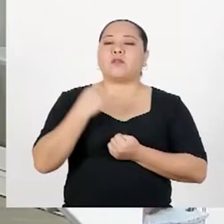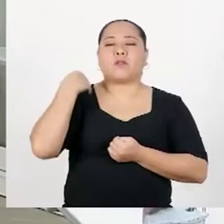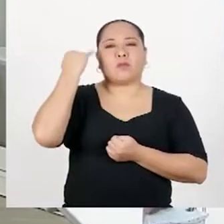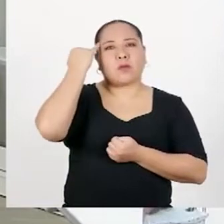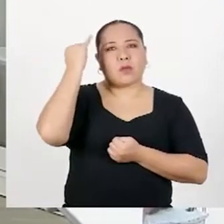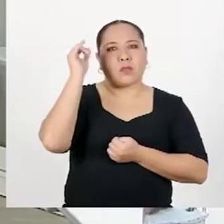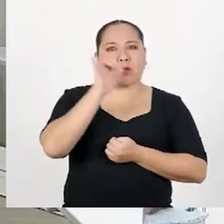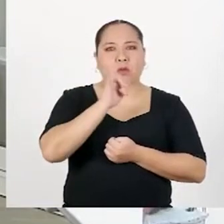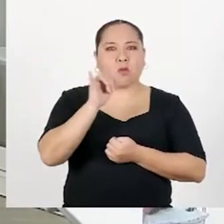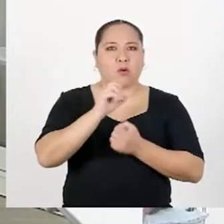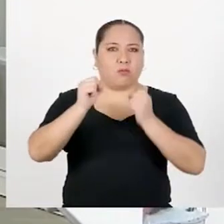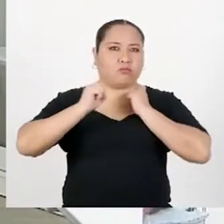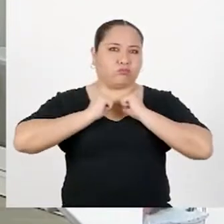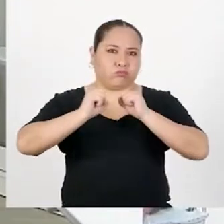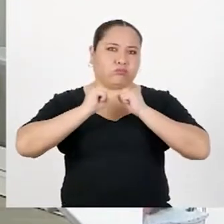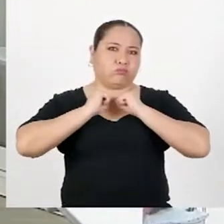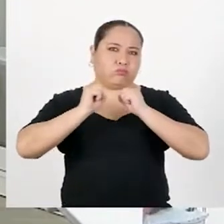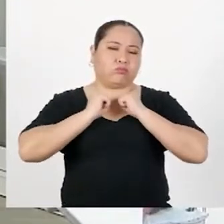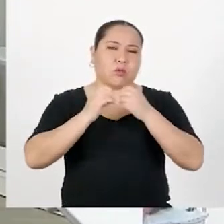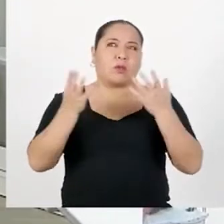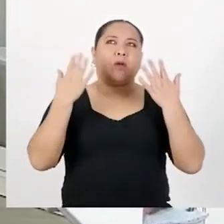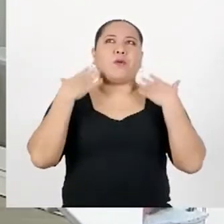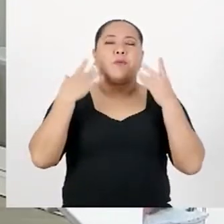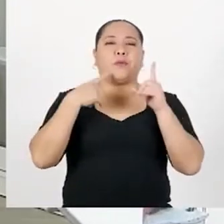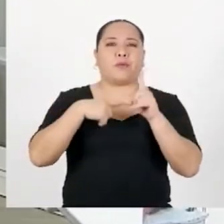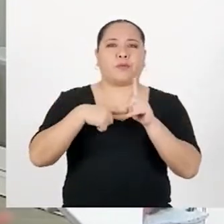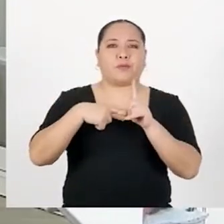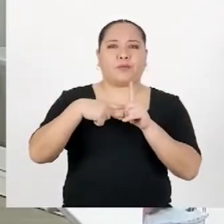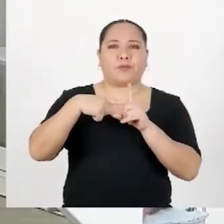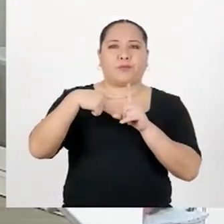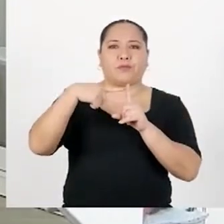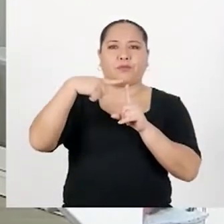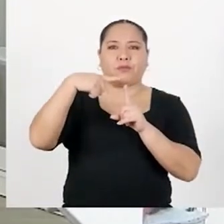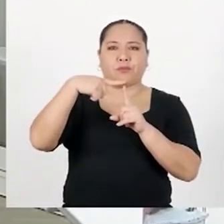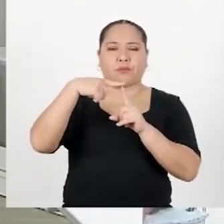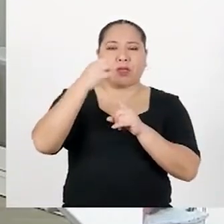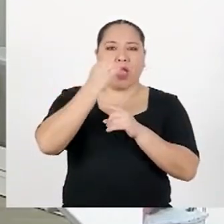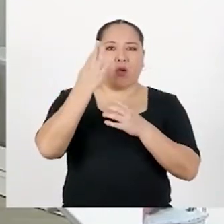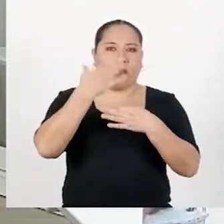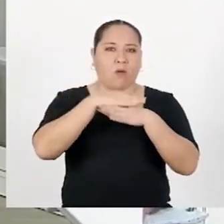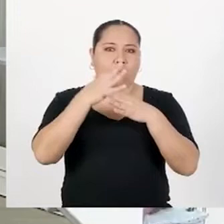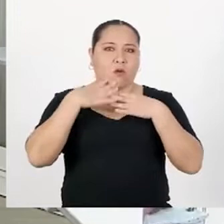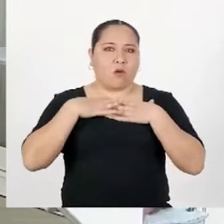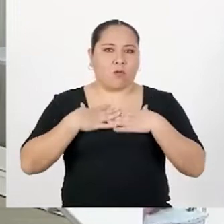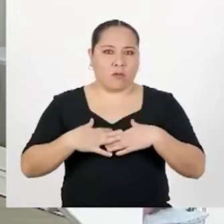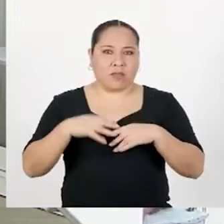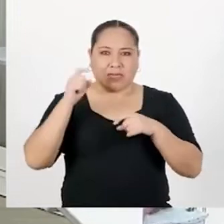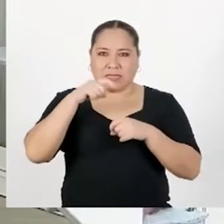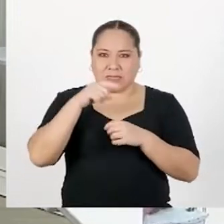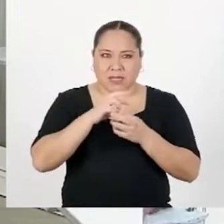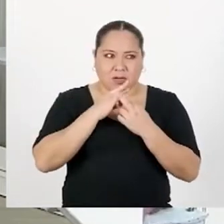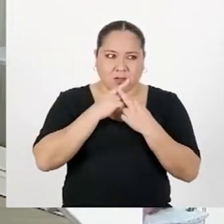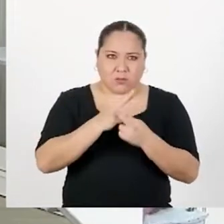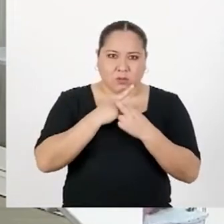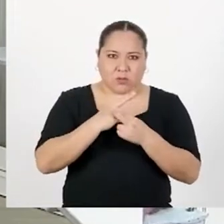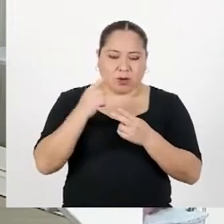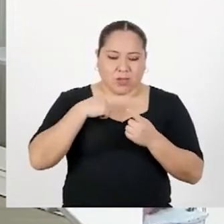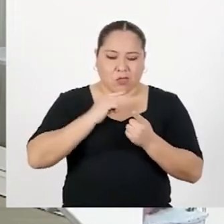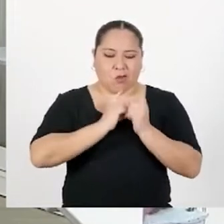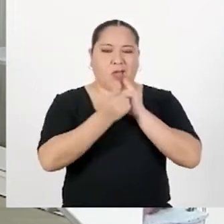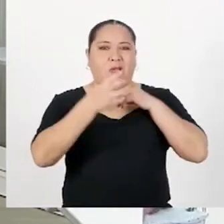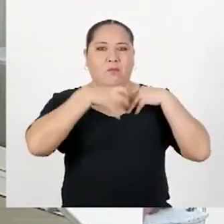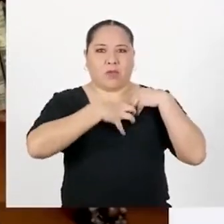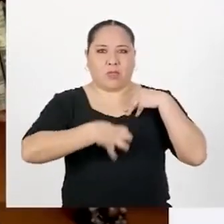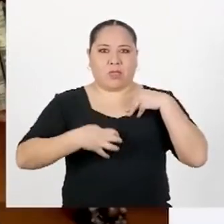que sucede igual cuando hacemos ejercicio, ya que aumenta la temperatura del cuerpo y ciertos mecanismos se deben activar para que no se alteren